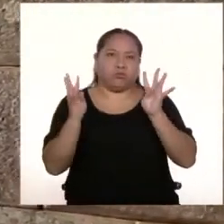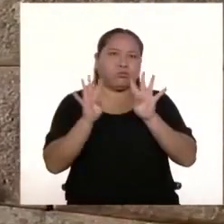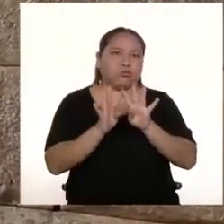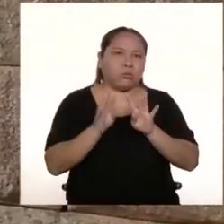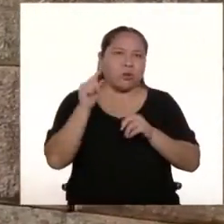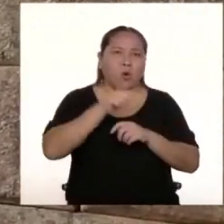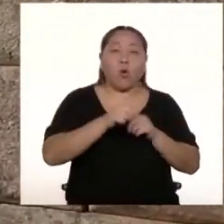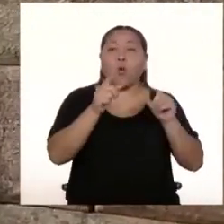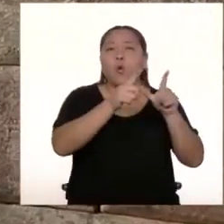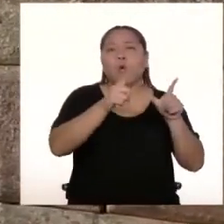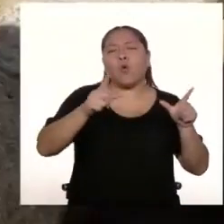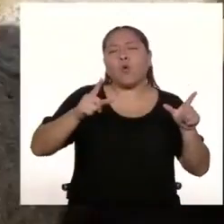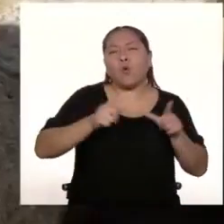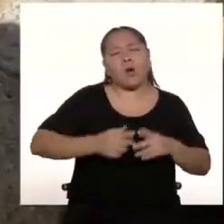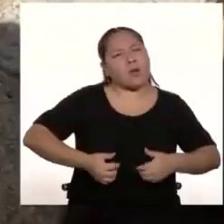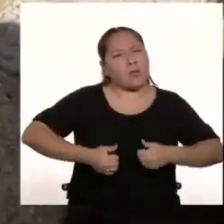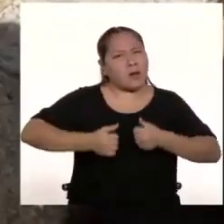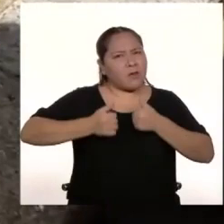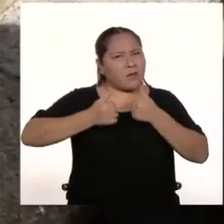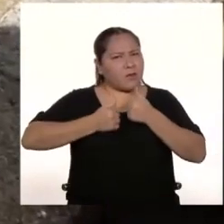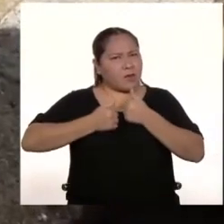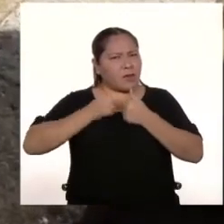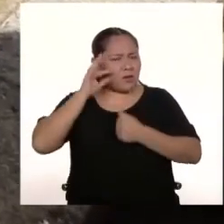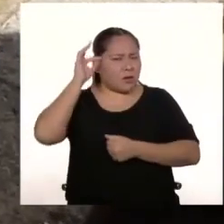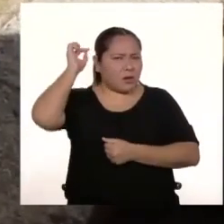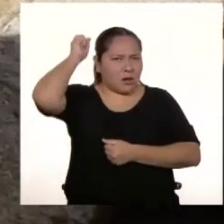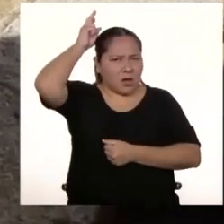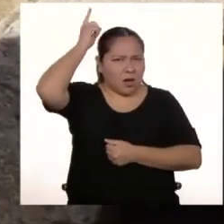¿Una residencia para el emperador?